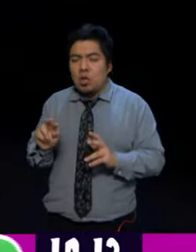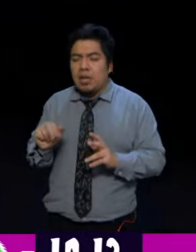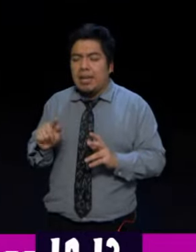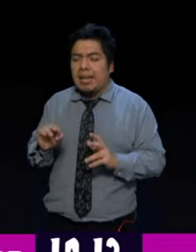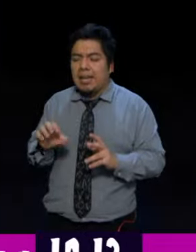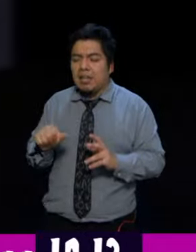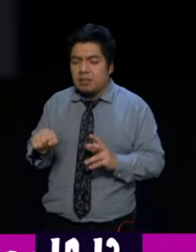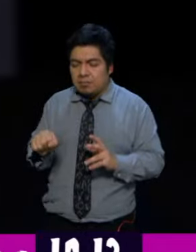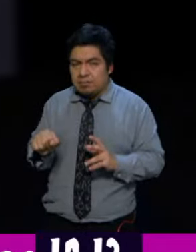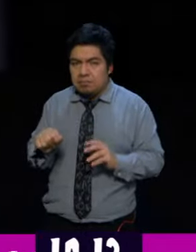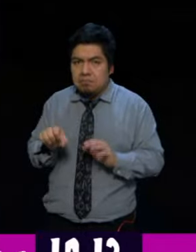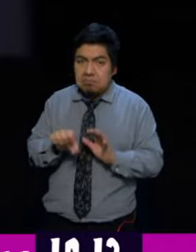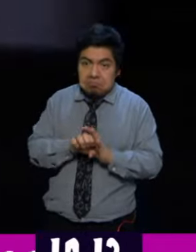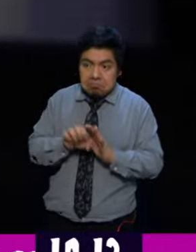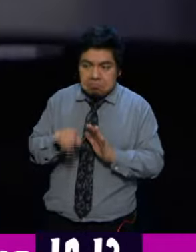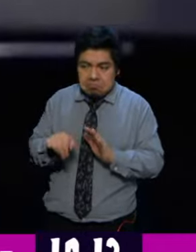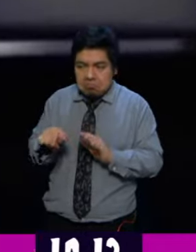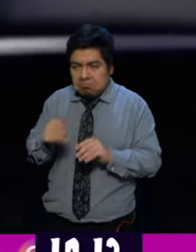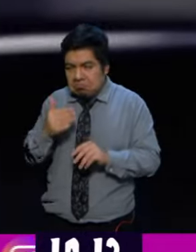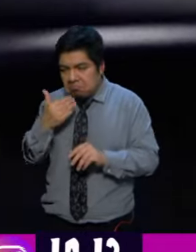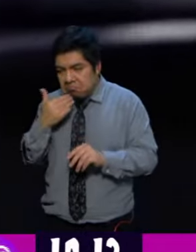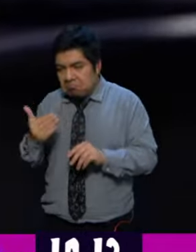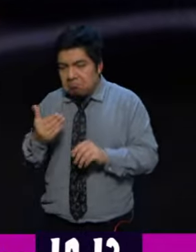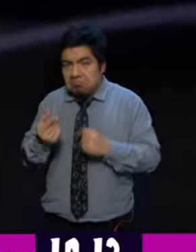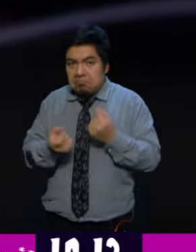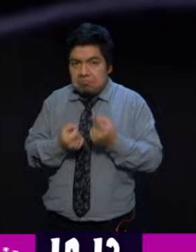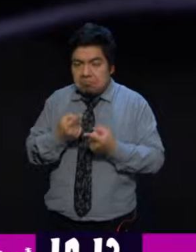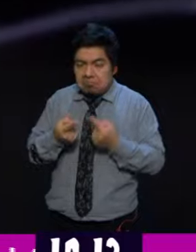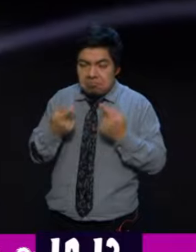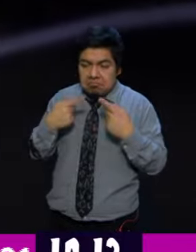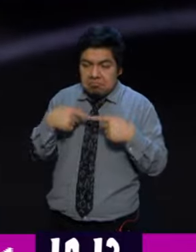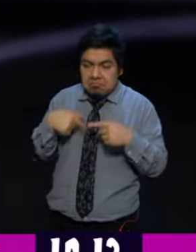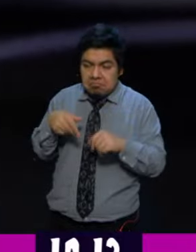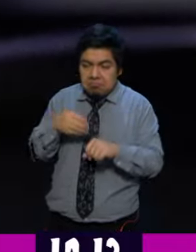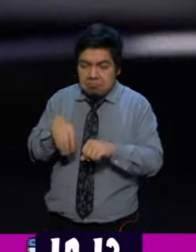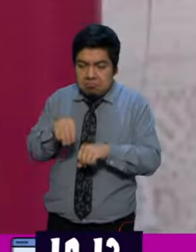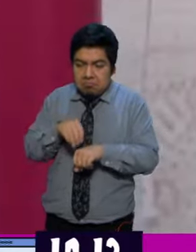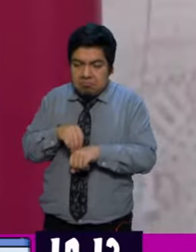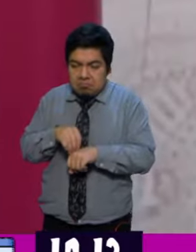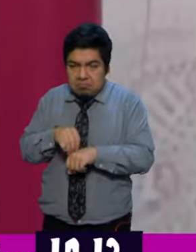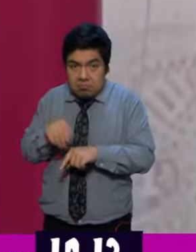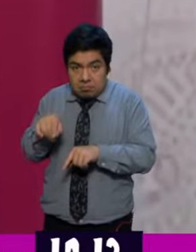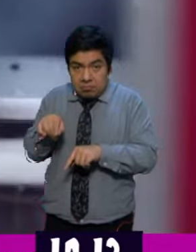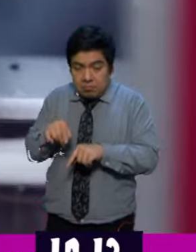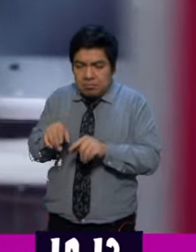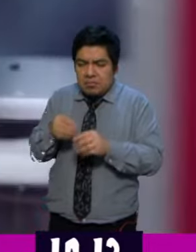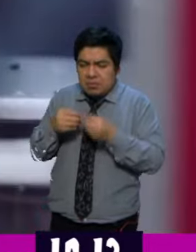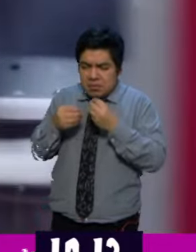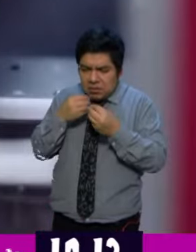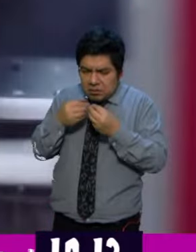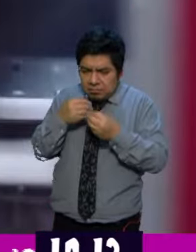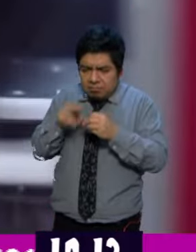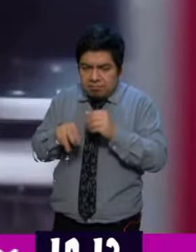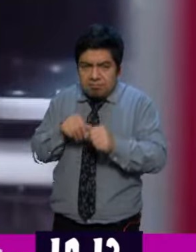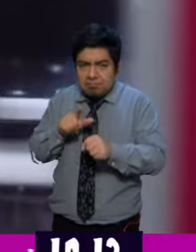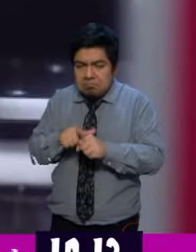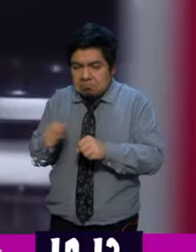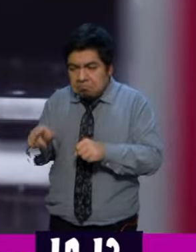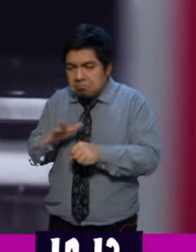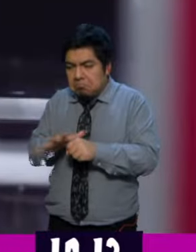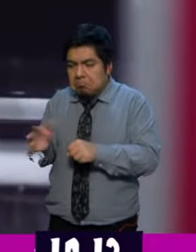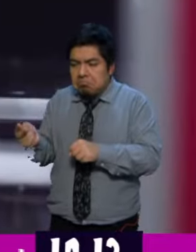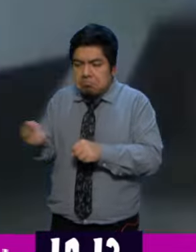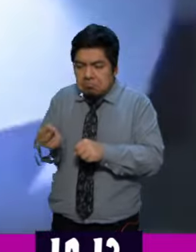puede hacer de manera que, por ejemplo, si una persona tiene diabetes, le imprime la comida con las necesidades que ya esa persona necesita, o sea, que